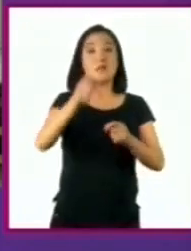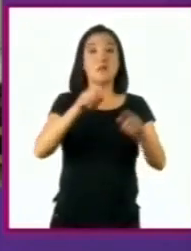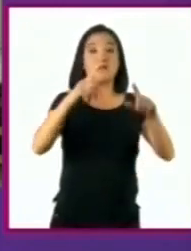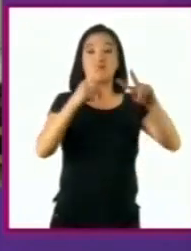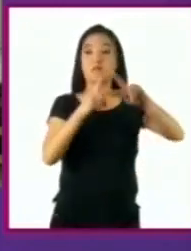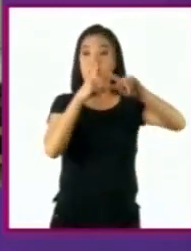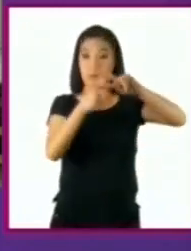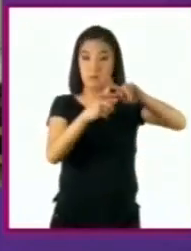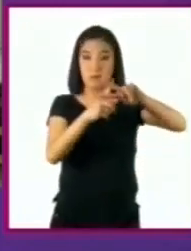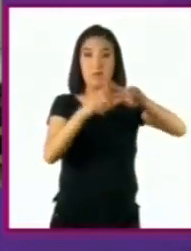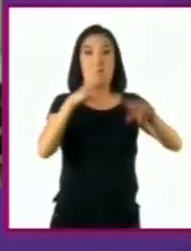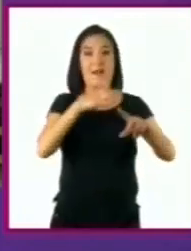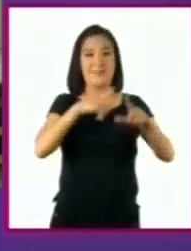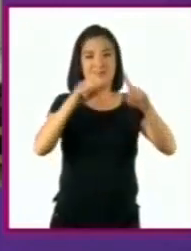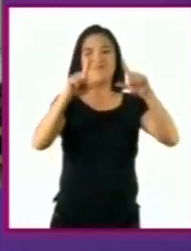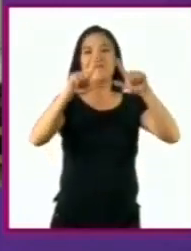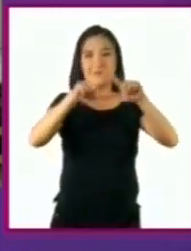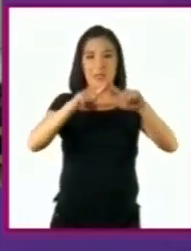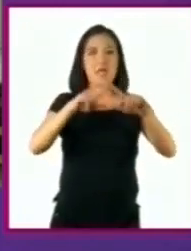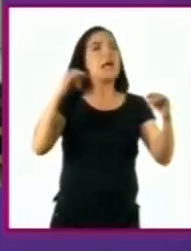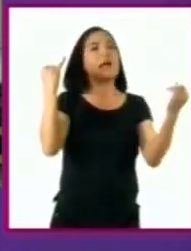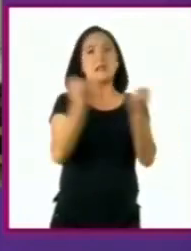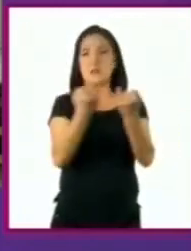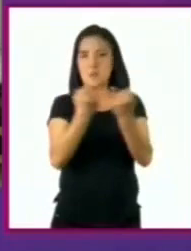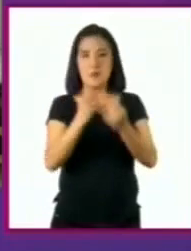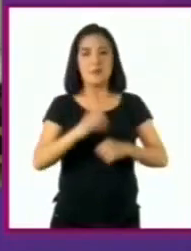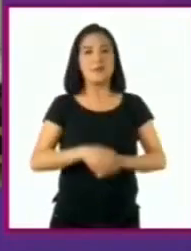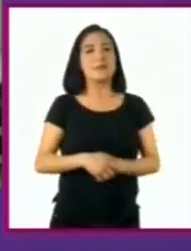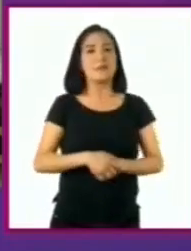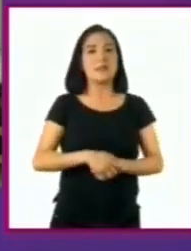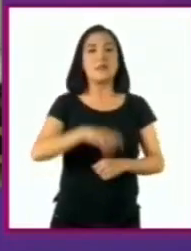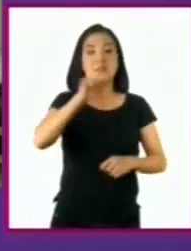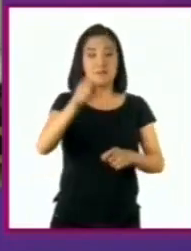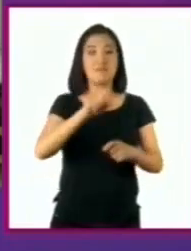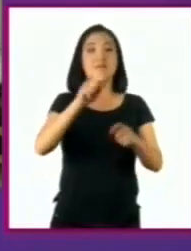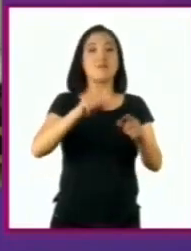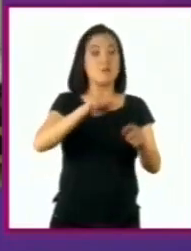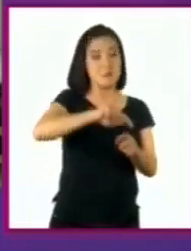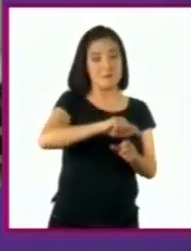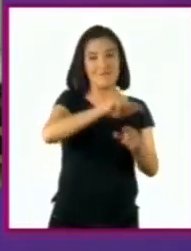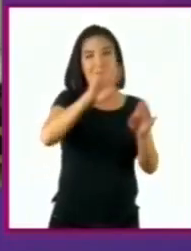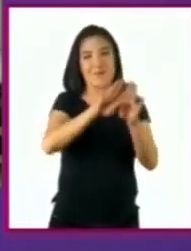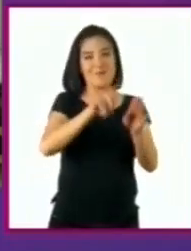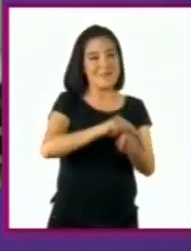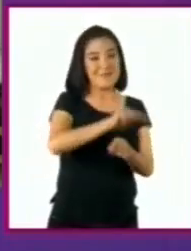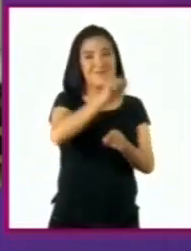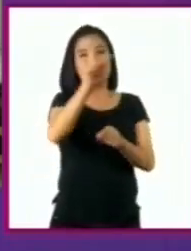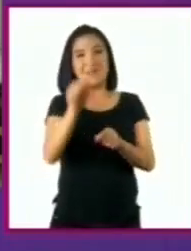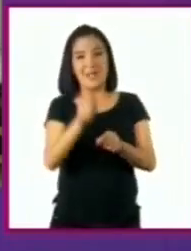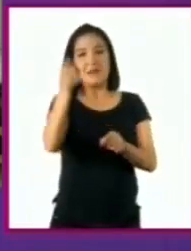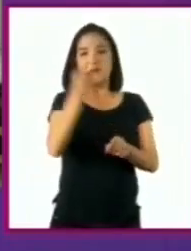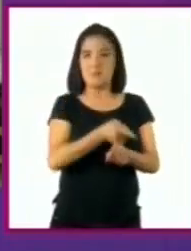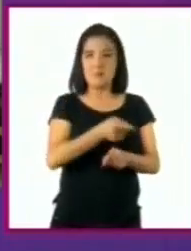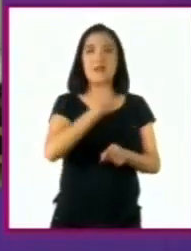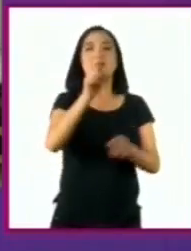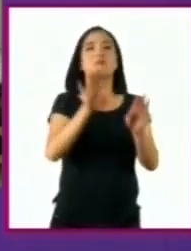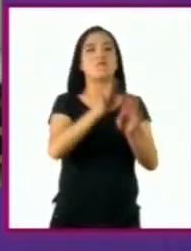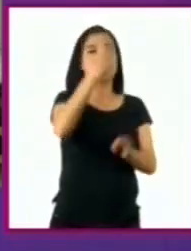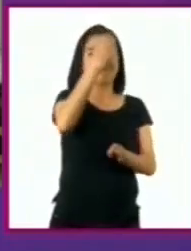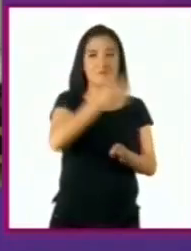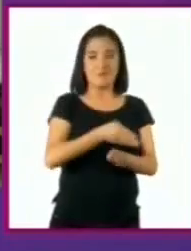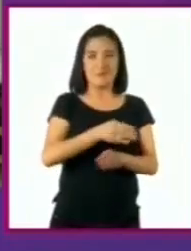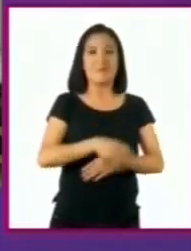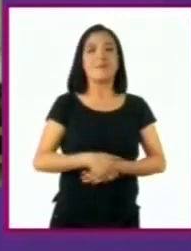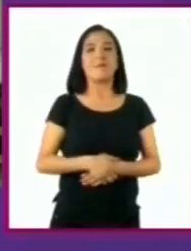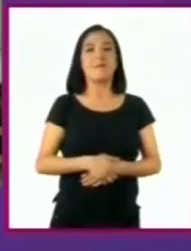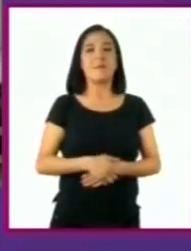triángulo isósceles son iguales. El ángulo inscrito en un semicírculo es recto. Los